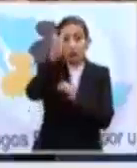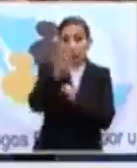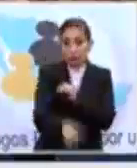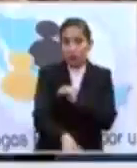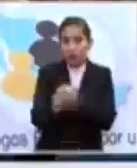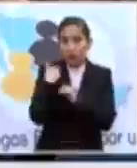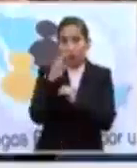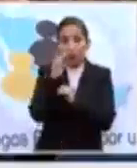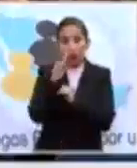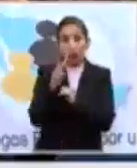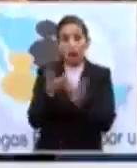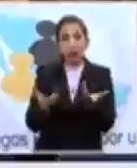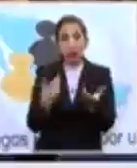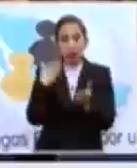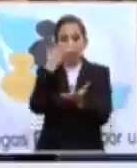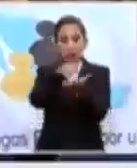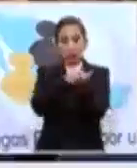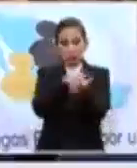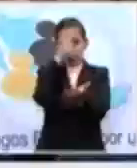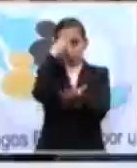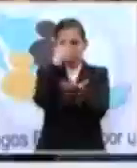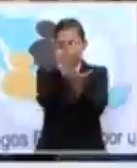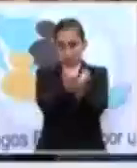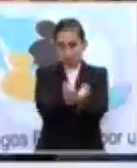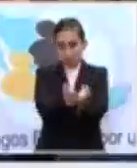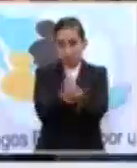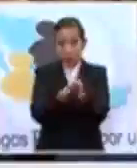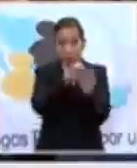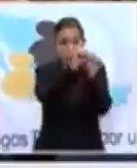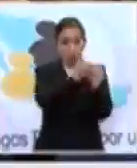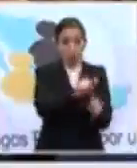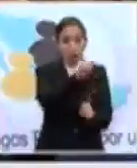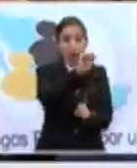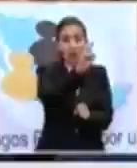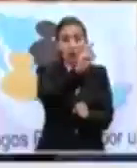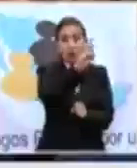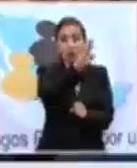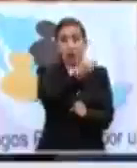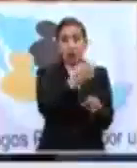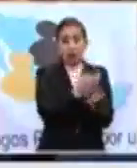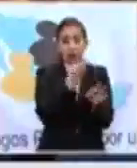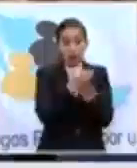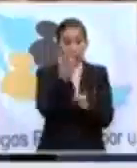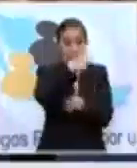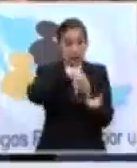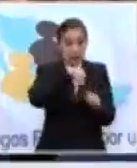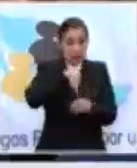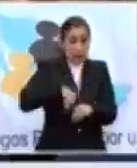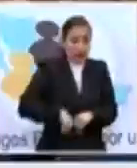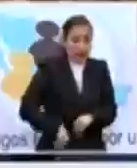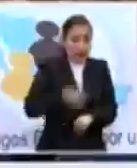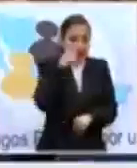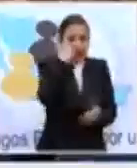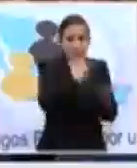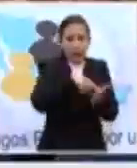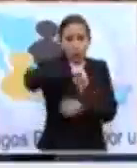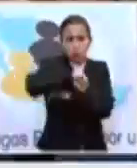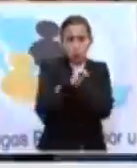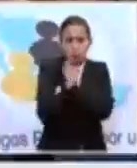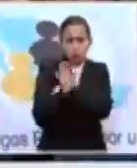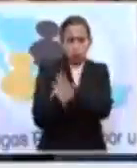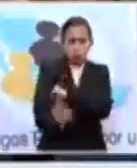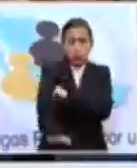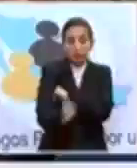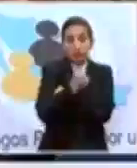justamente en las tendencias de ahorro para el retiro. Por el sistema Afore, hoy tenemos una cantidad de dinero enorme depositado ahí